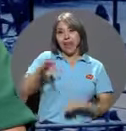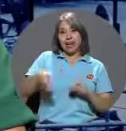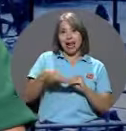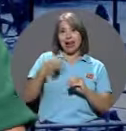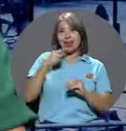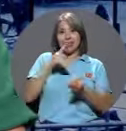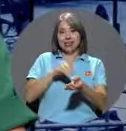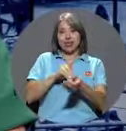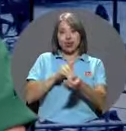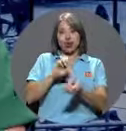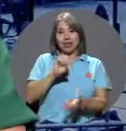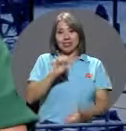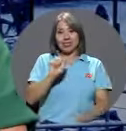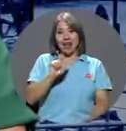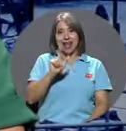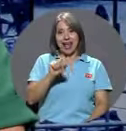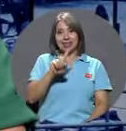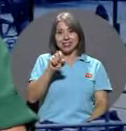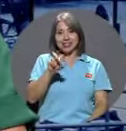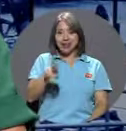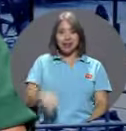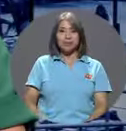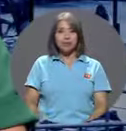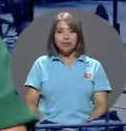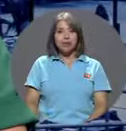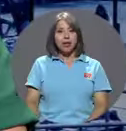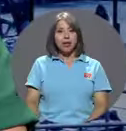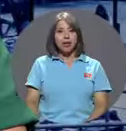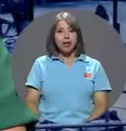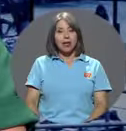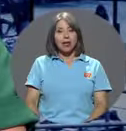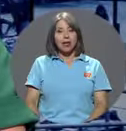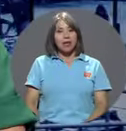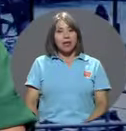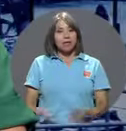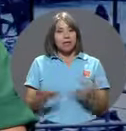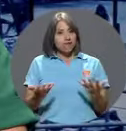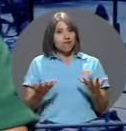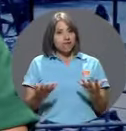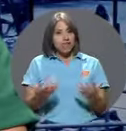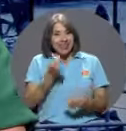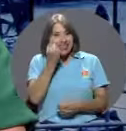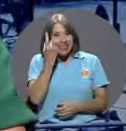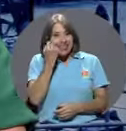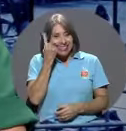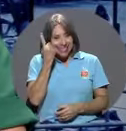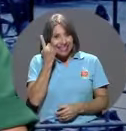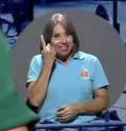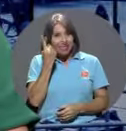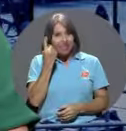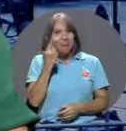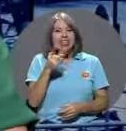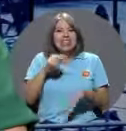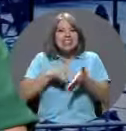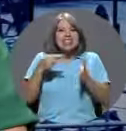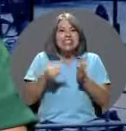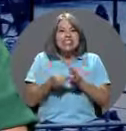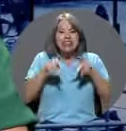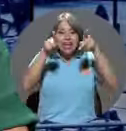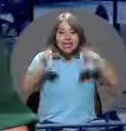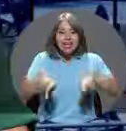habido tradicionalmente una visión del ser humano como dividido, como si estuviéramos hablando de que la salud física es esa parte de la